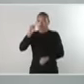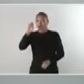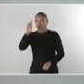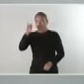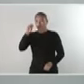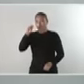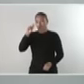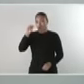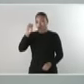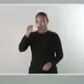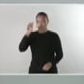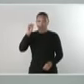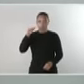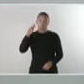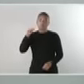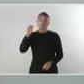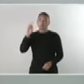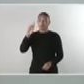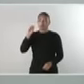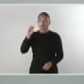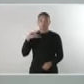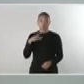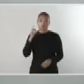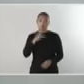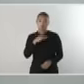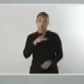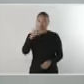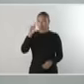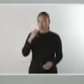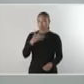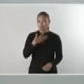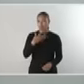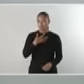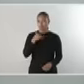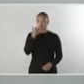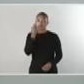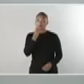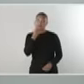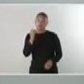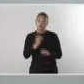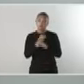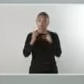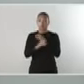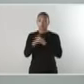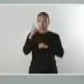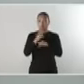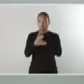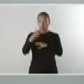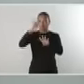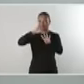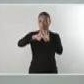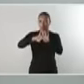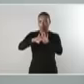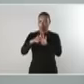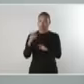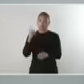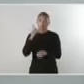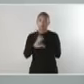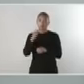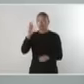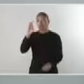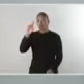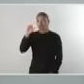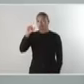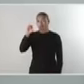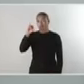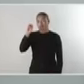arcos que yo no tengo miedo esos cabrones y quiero decirles una cosa el primero que me trae a la cárcel es a Francisco porque hay